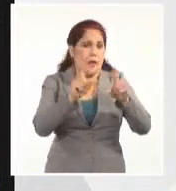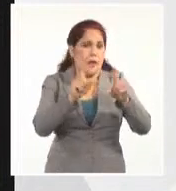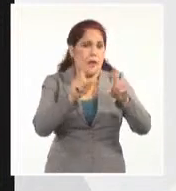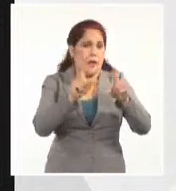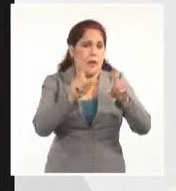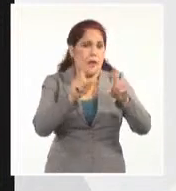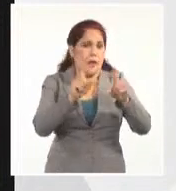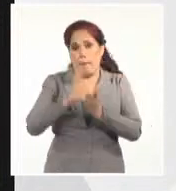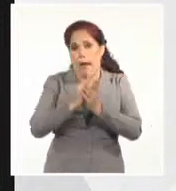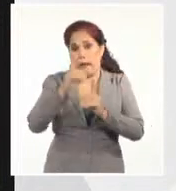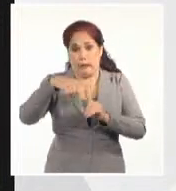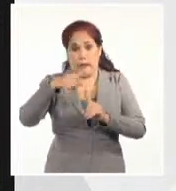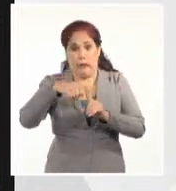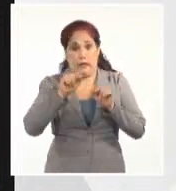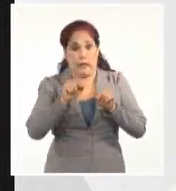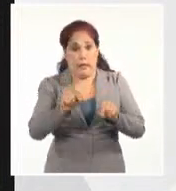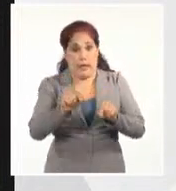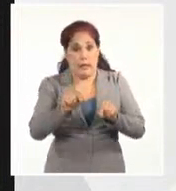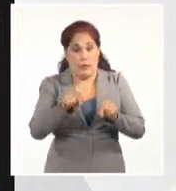Matanzas,